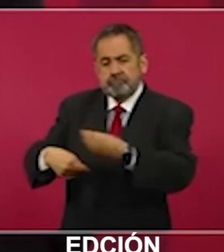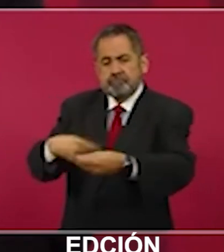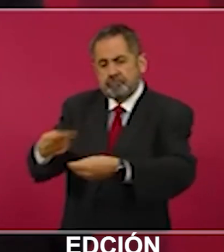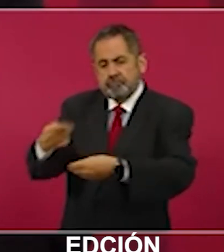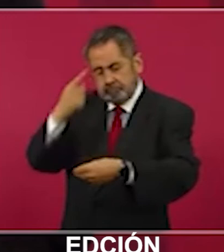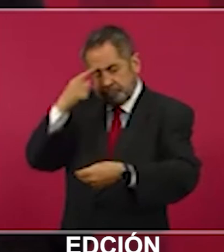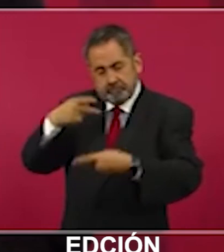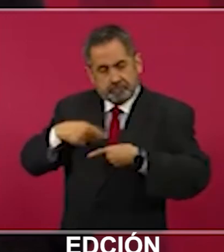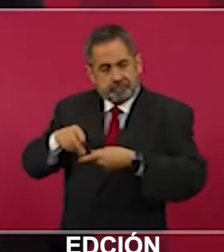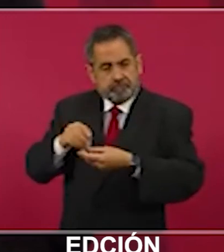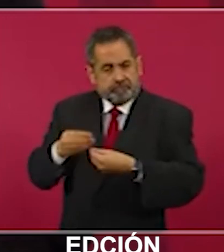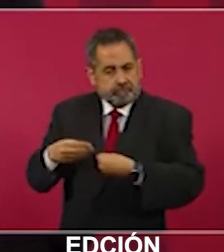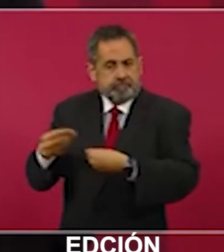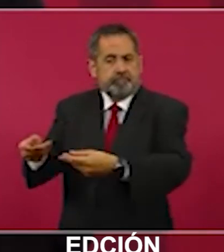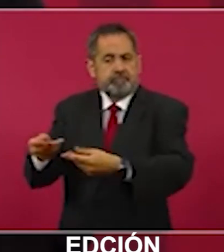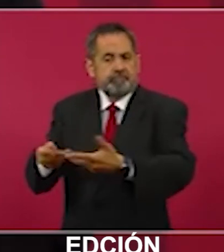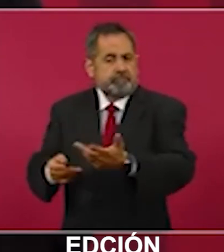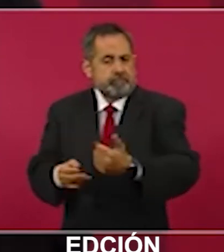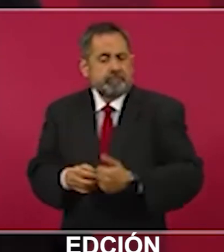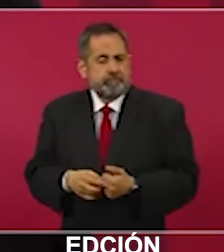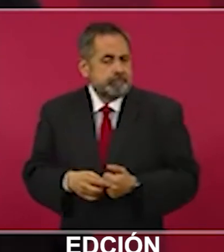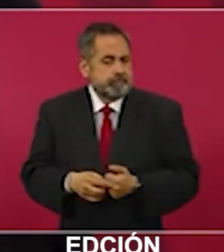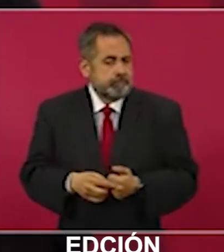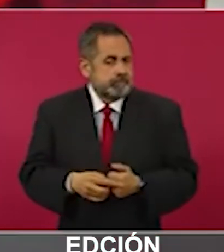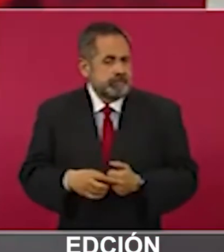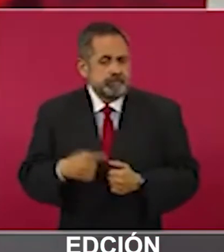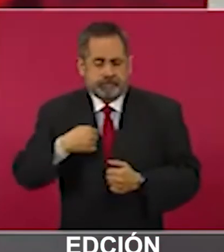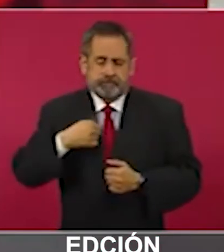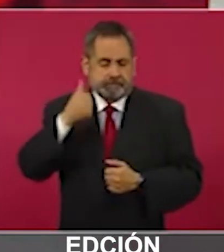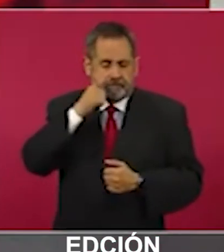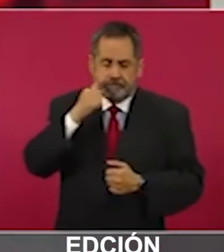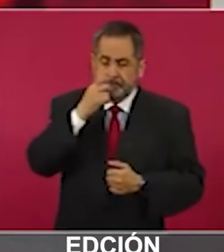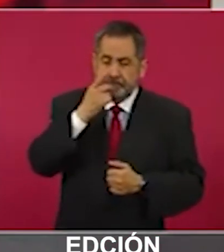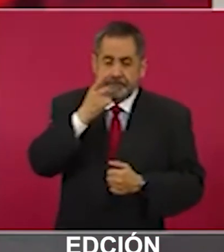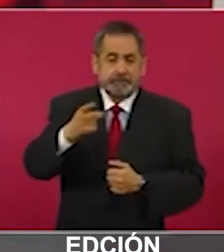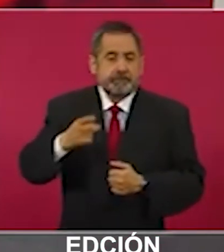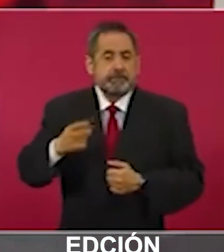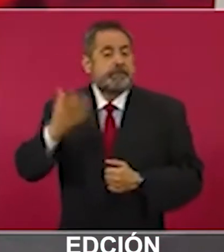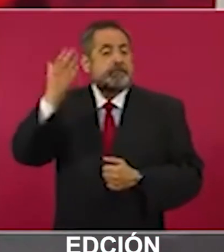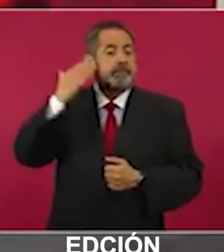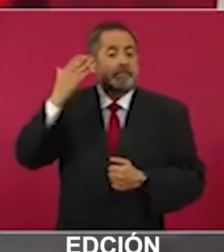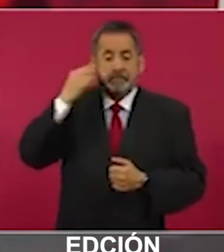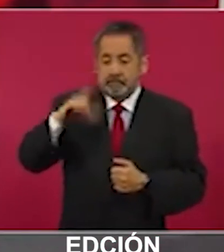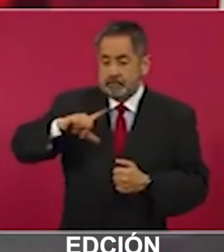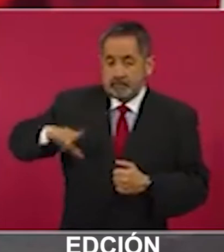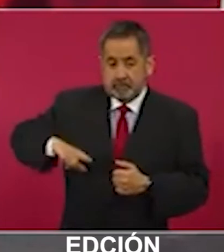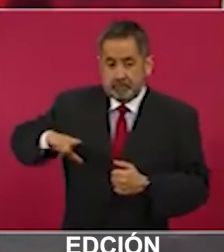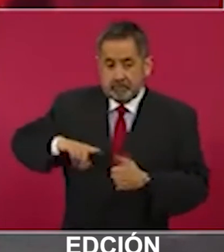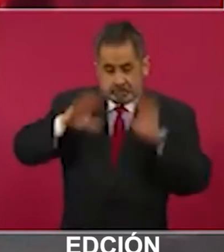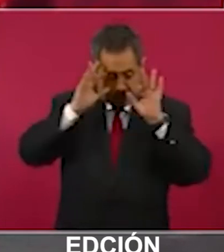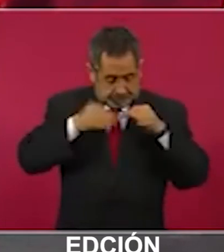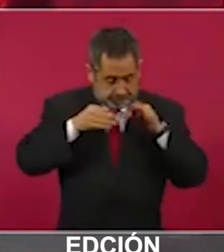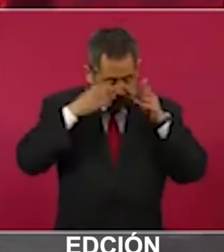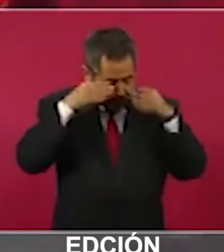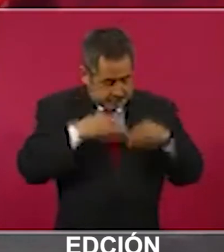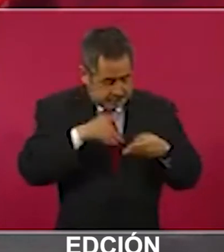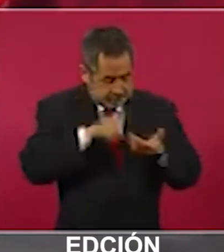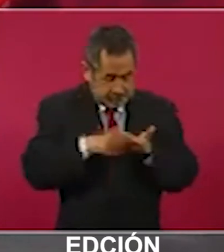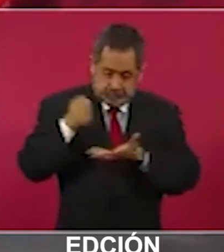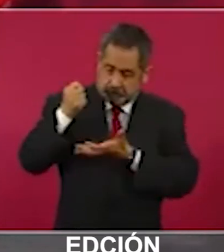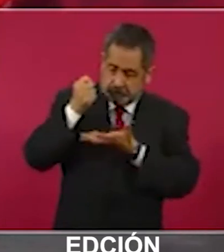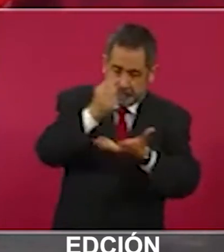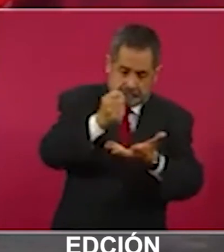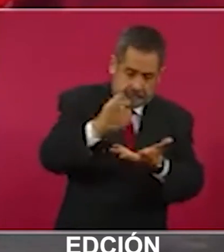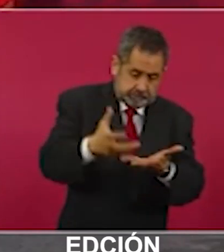al pueblo, lo que siempre he sostenido. El gobierno estaba ensimismado, el presupuesto era